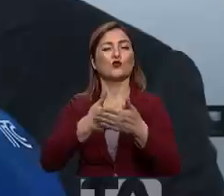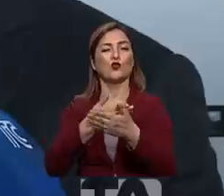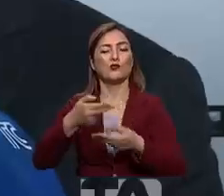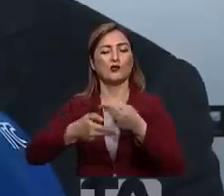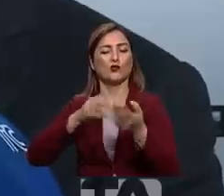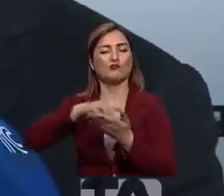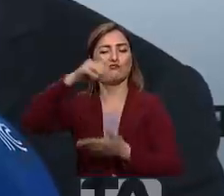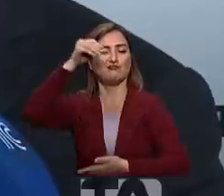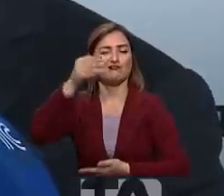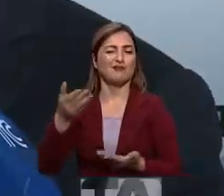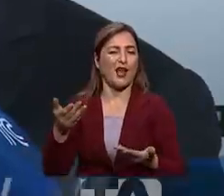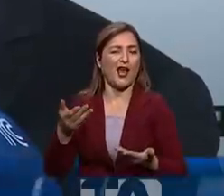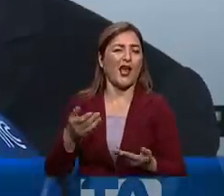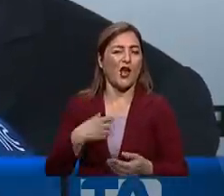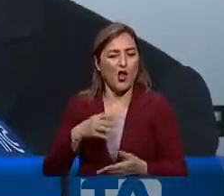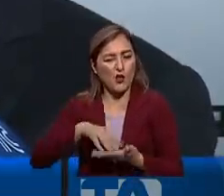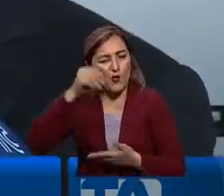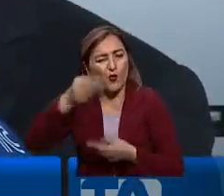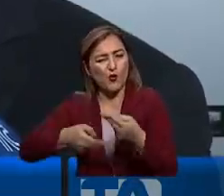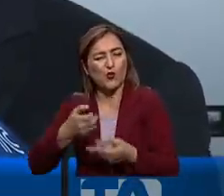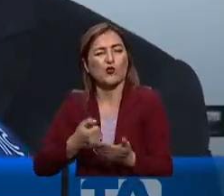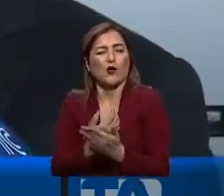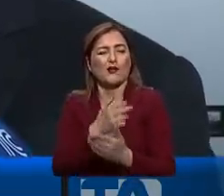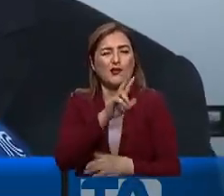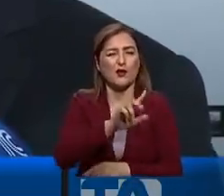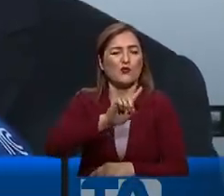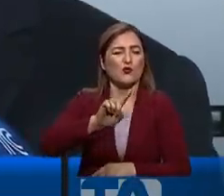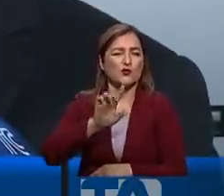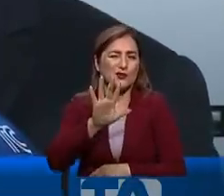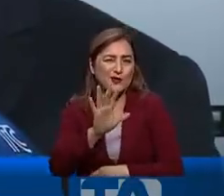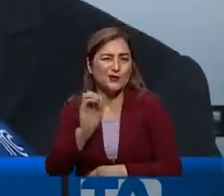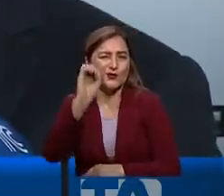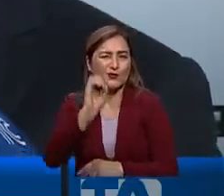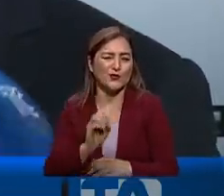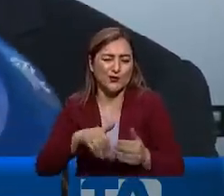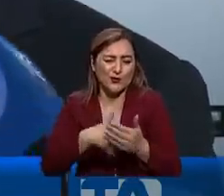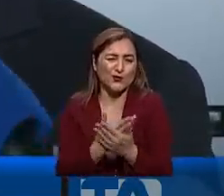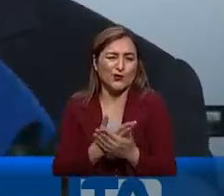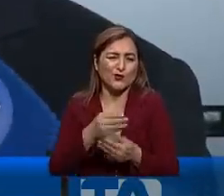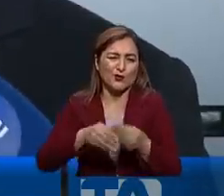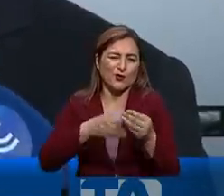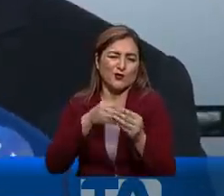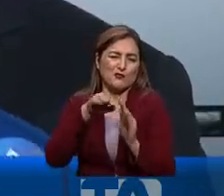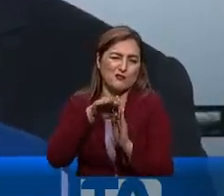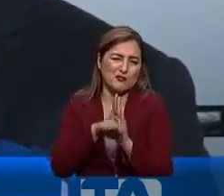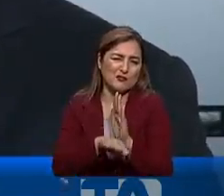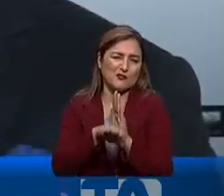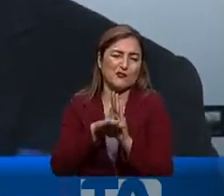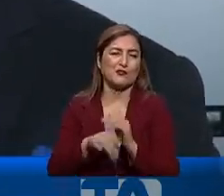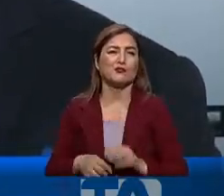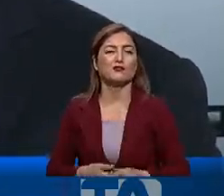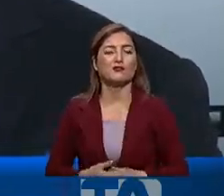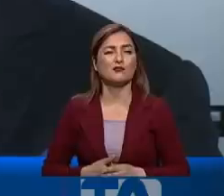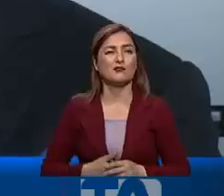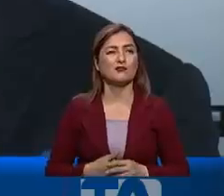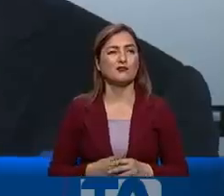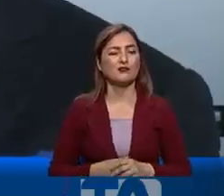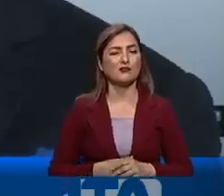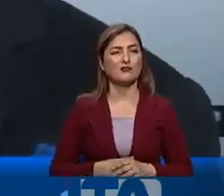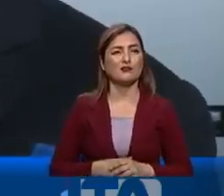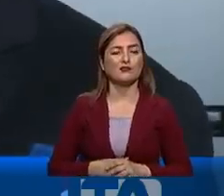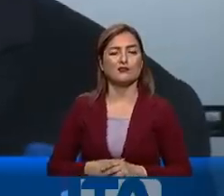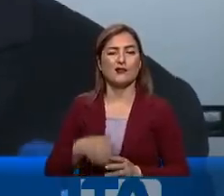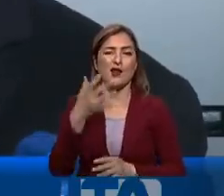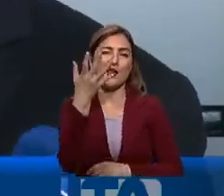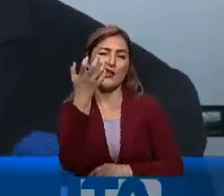inversionistas. 3 o 5 puntos de descuento para las nuevas inversiones es muy bajo. Creo que debería de ser hasta